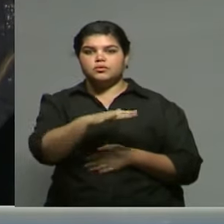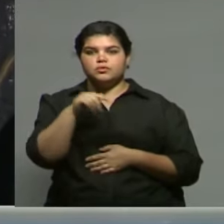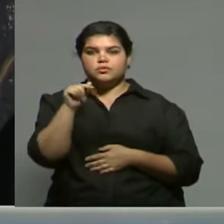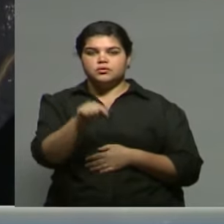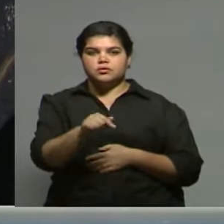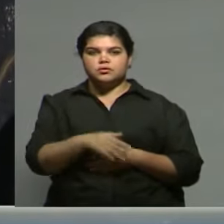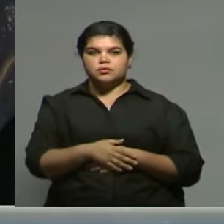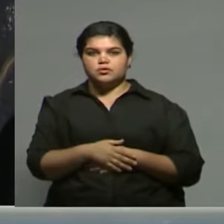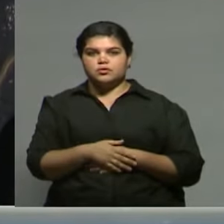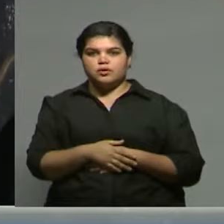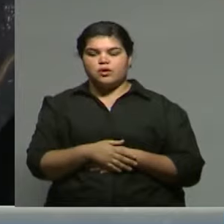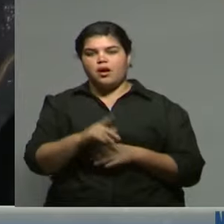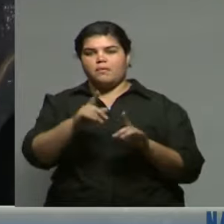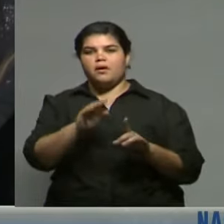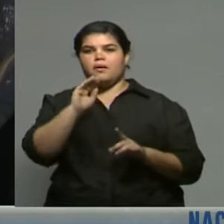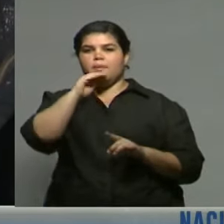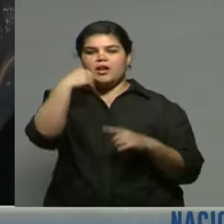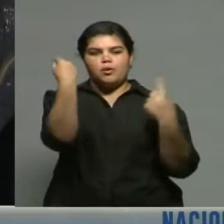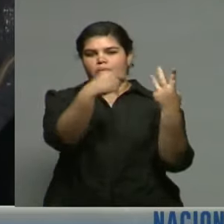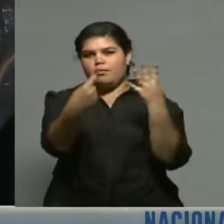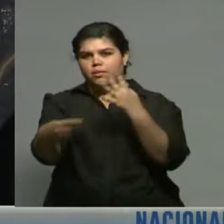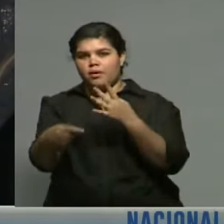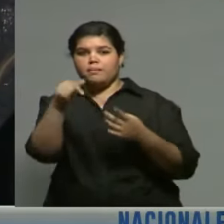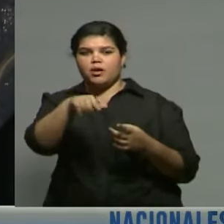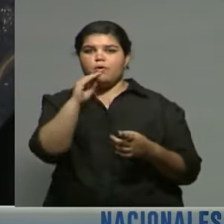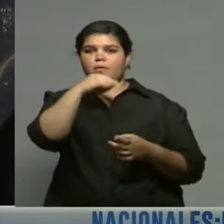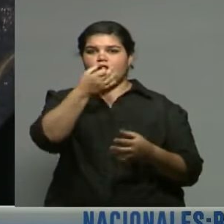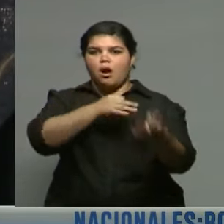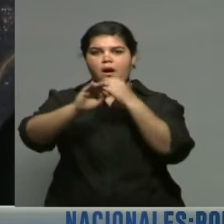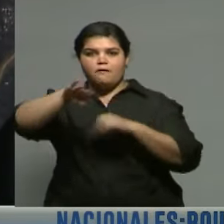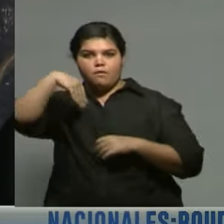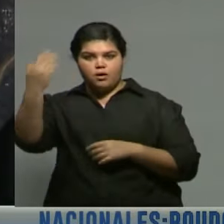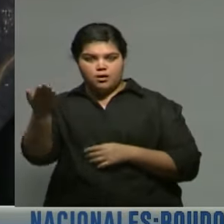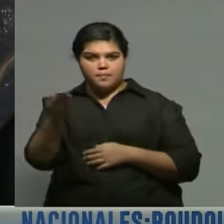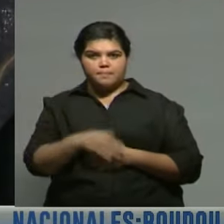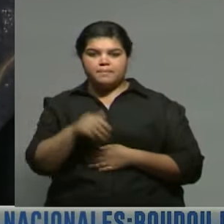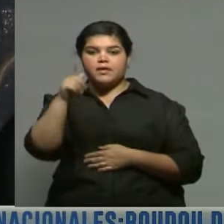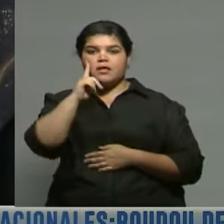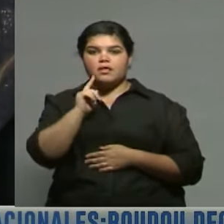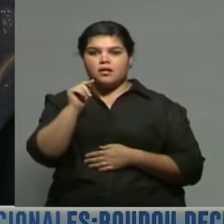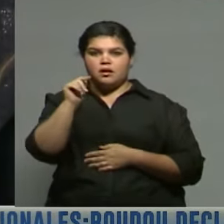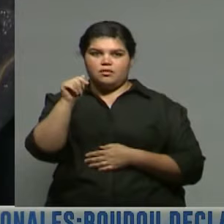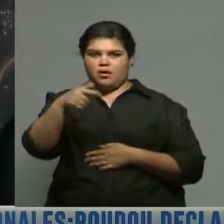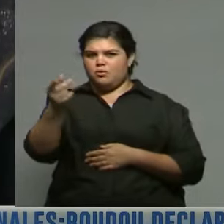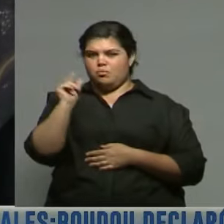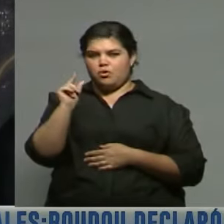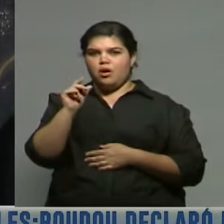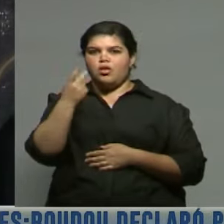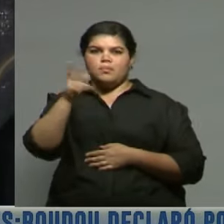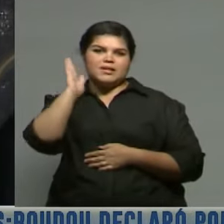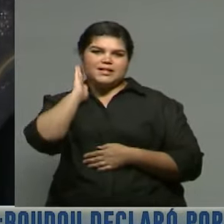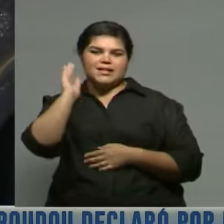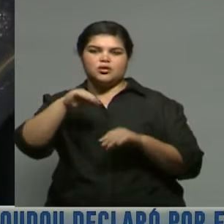los sustitutos que tiene el vino, es altamente exportador, porque en el último dato, 2016, se han exportado